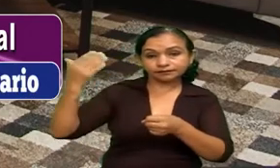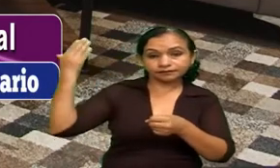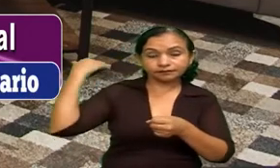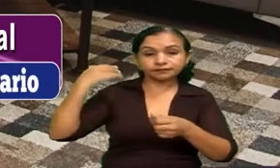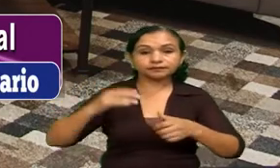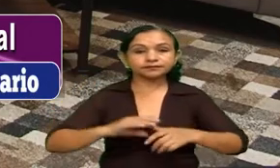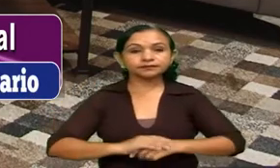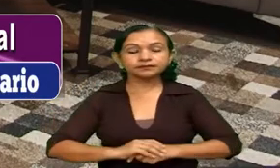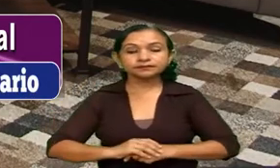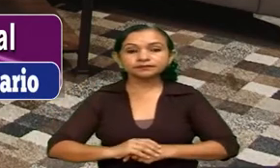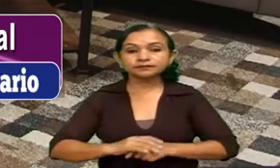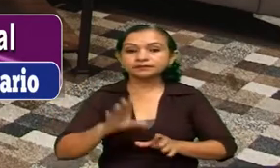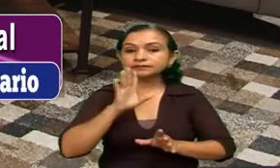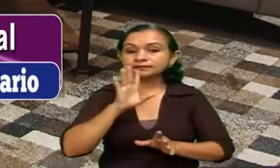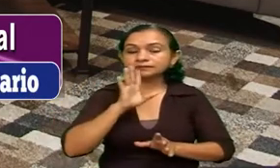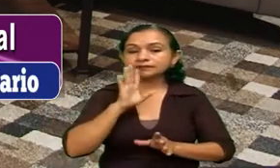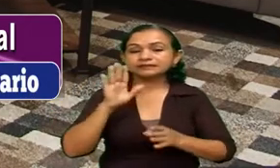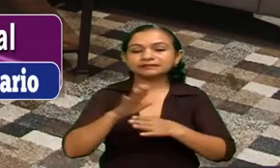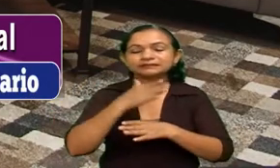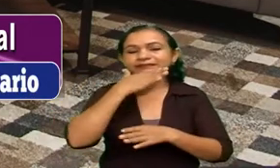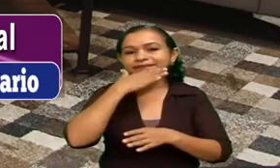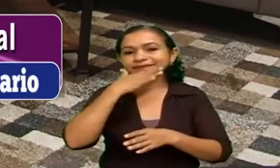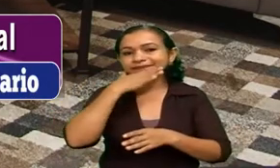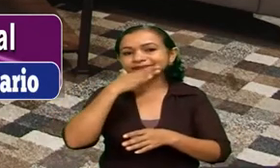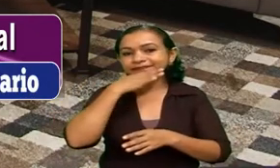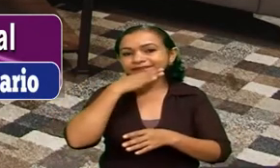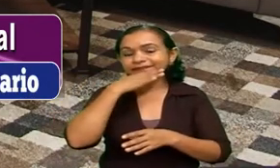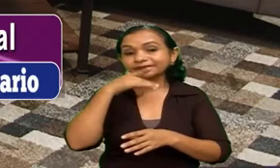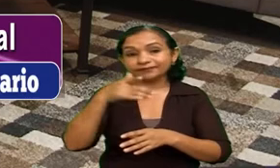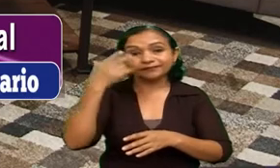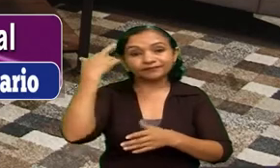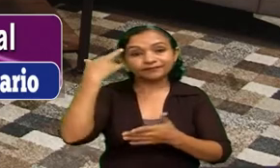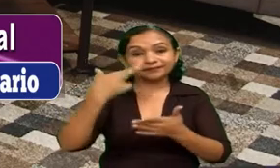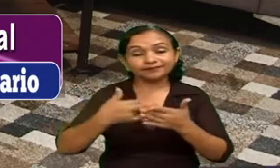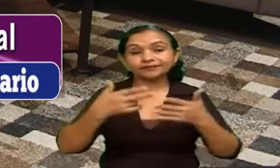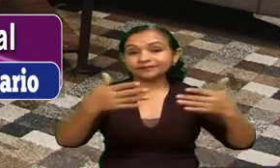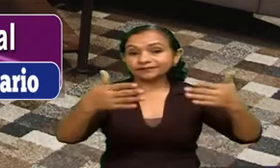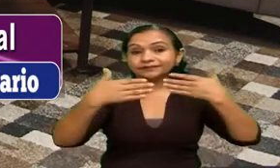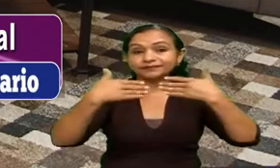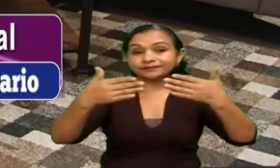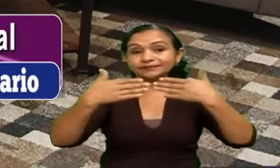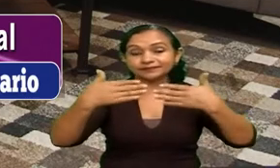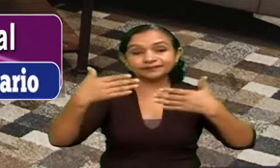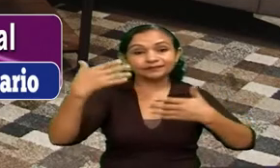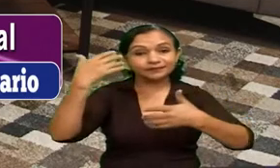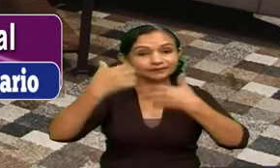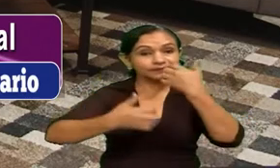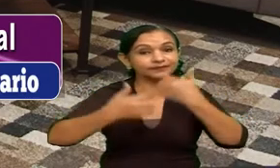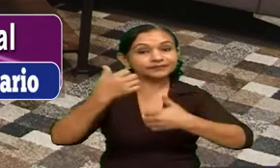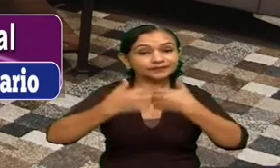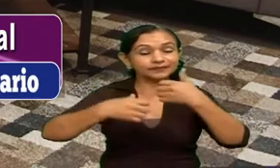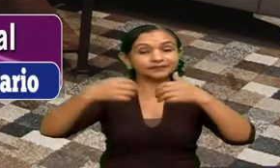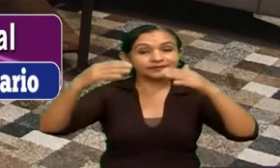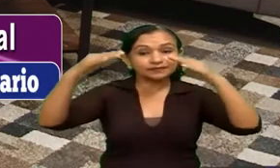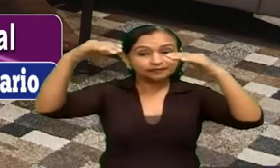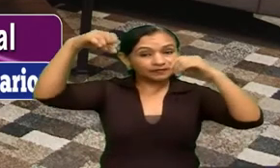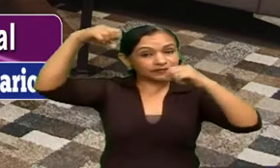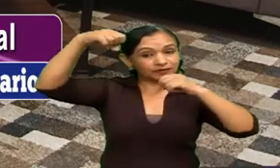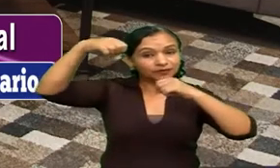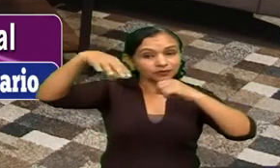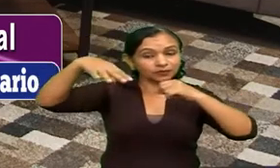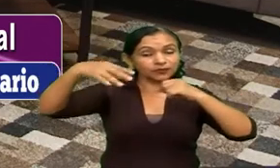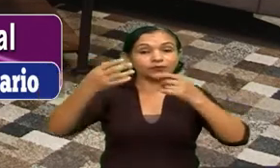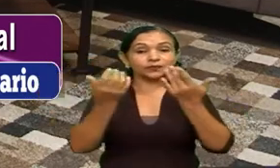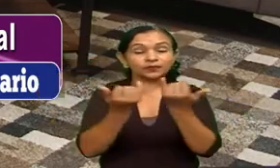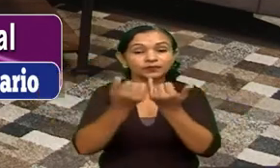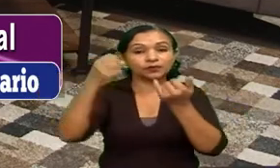hablando de afectaciones, claro, fuertes, tuvimos aquellas afectaciones por Panamá. Panamá tuvo grandes problemas, ¿verdad?, en su